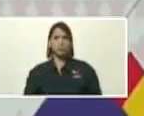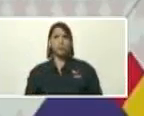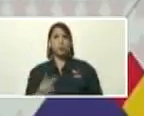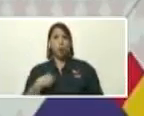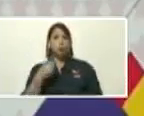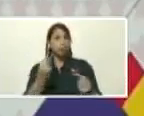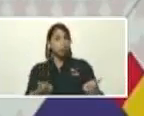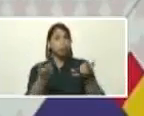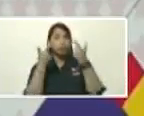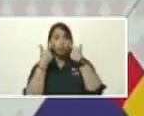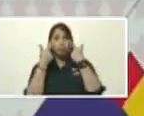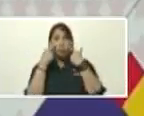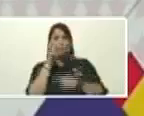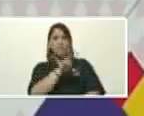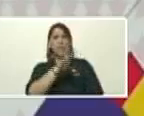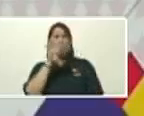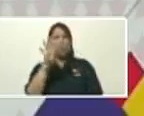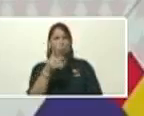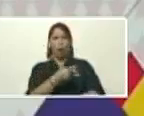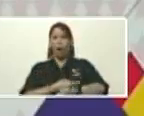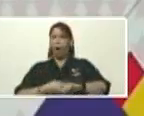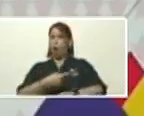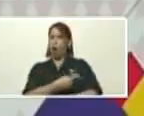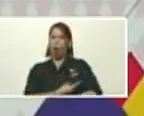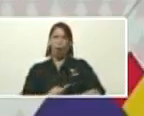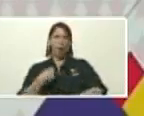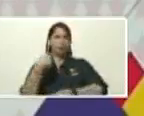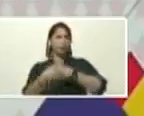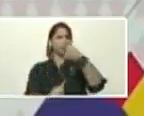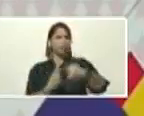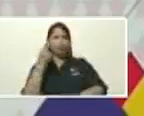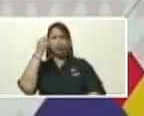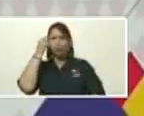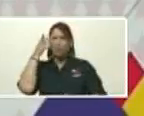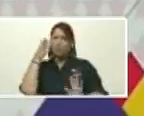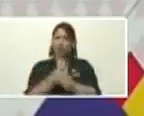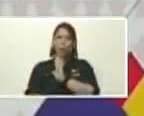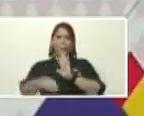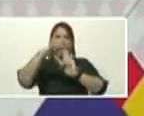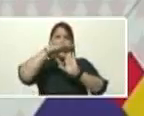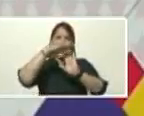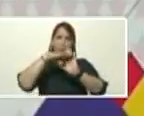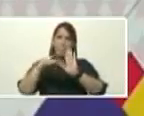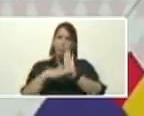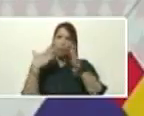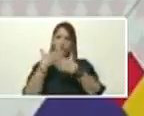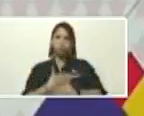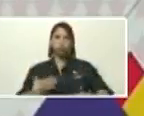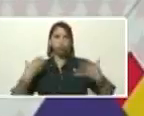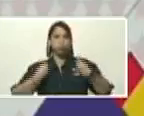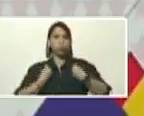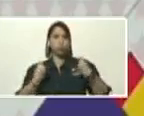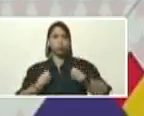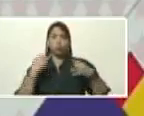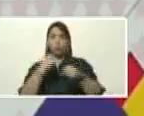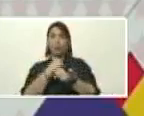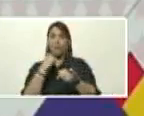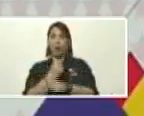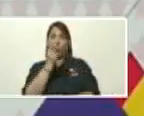pendiente 24 horas del día, de todos los días, de las condiciones y calidad de vida de la clase obrera.